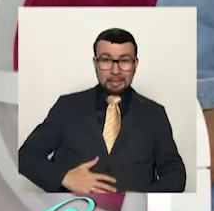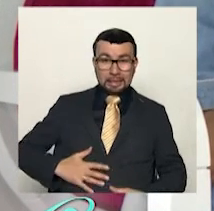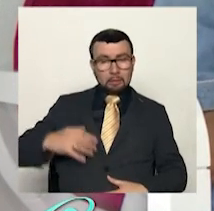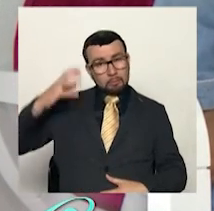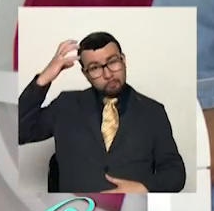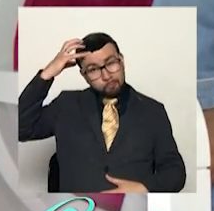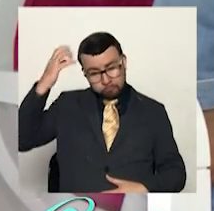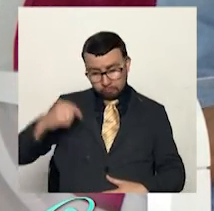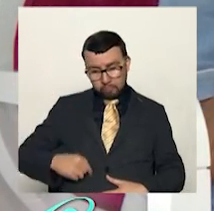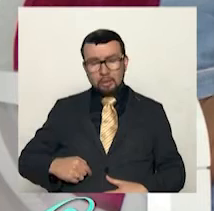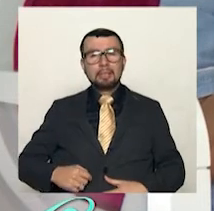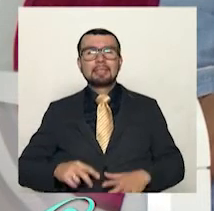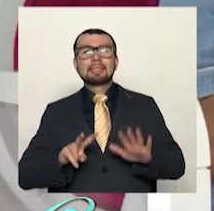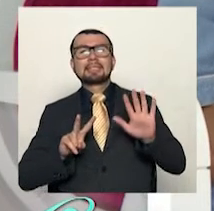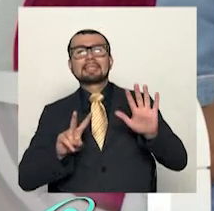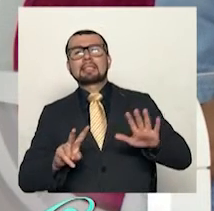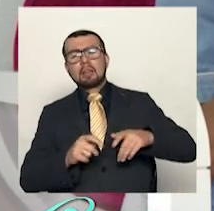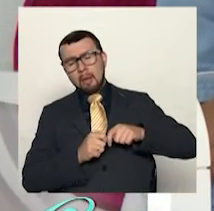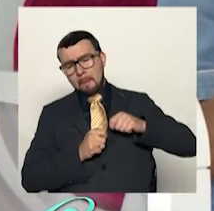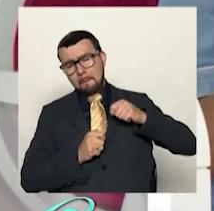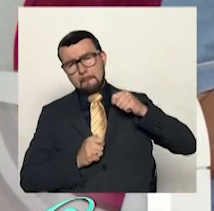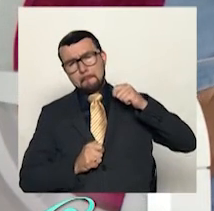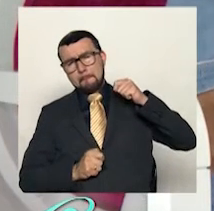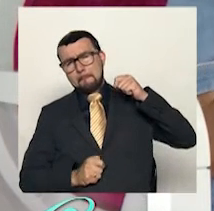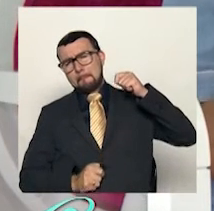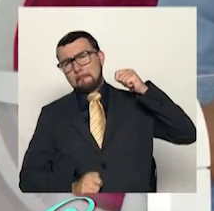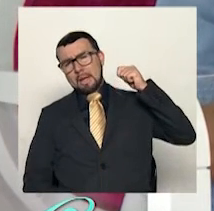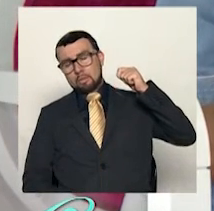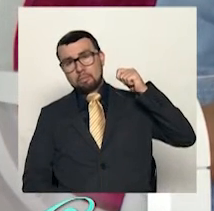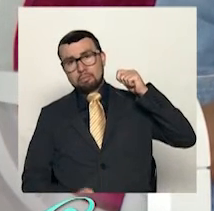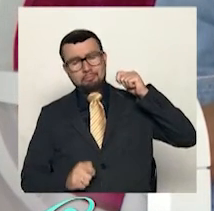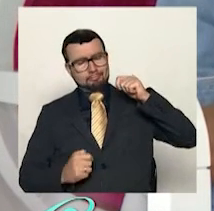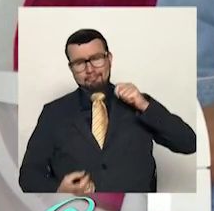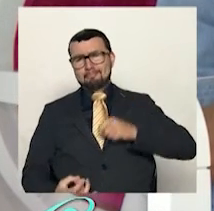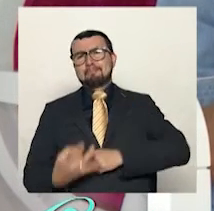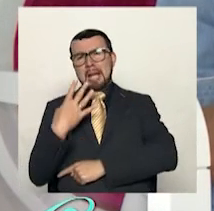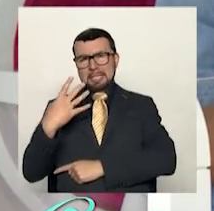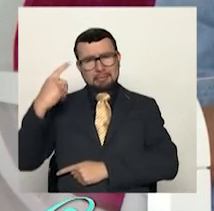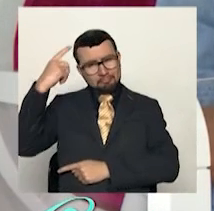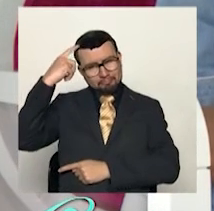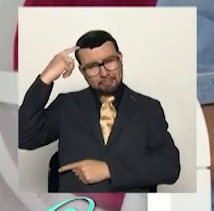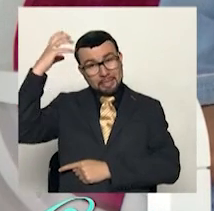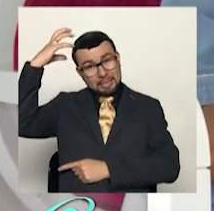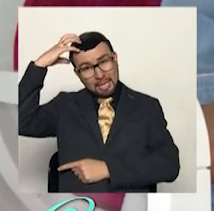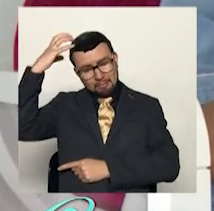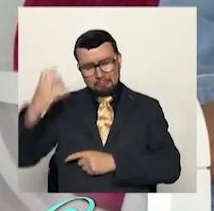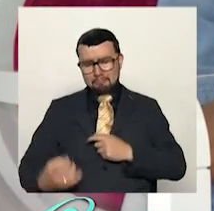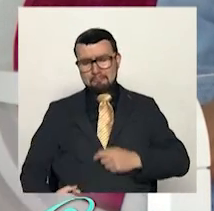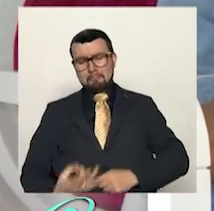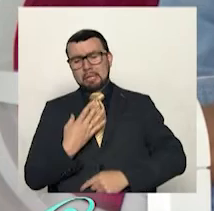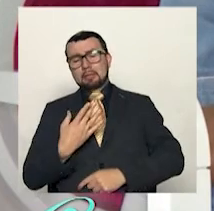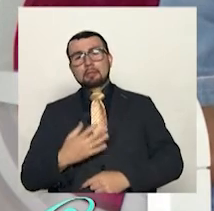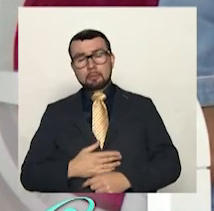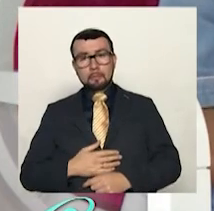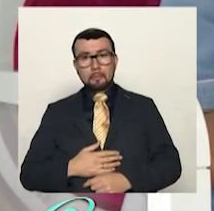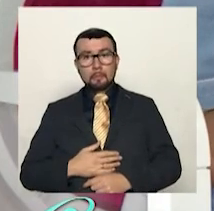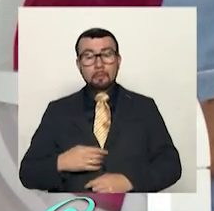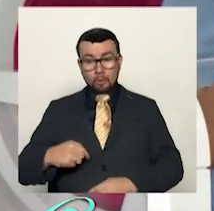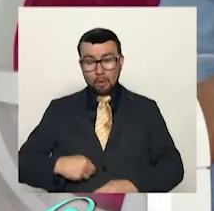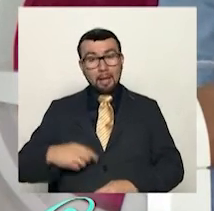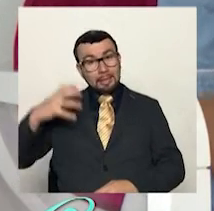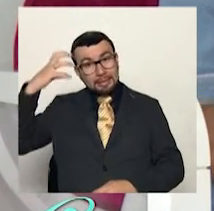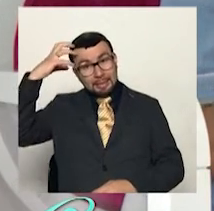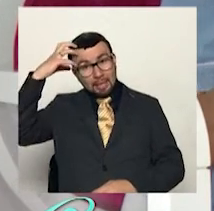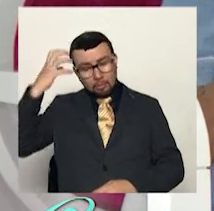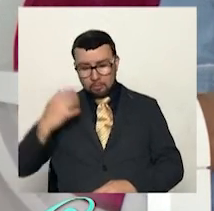7 metros de cerebro intestinal, o sea, es mucho más grande que el mismo cerebro que nosotros tenemos arriba. Y si nosotros ese cerebro intestinal